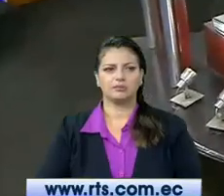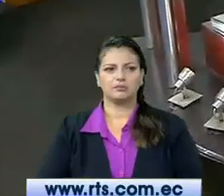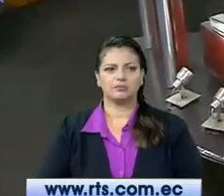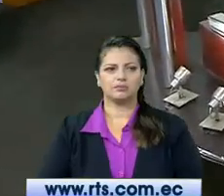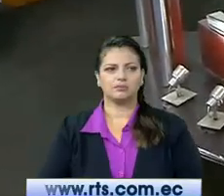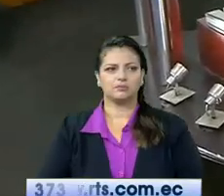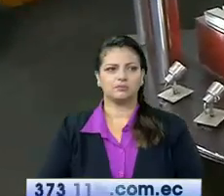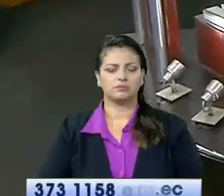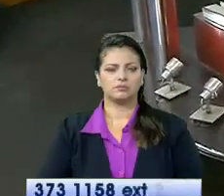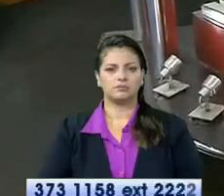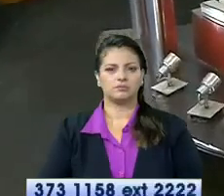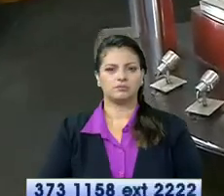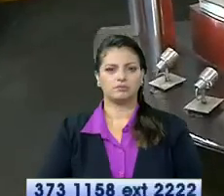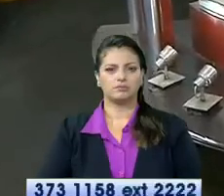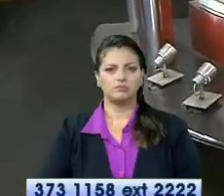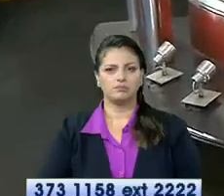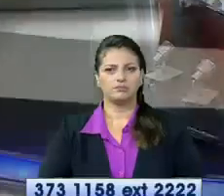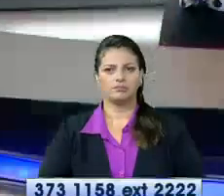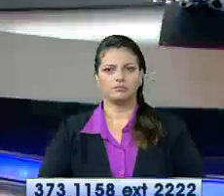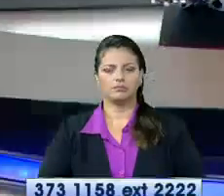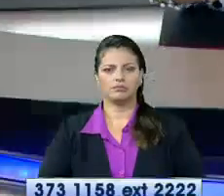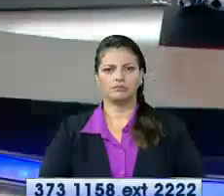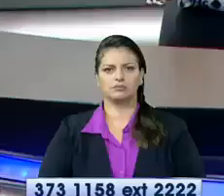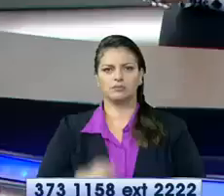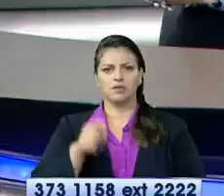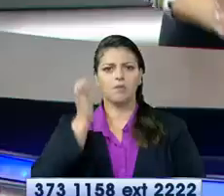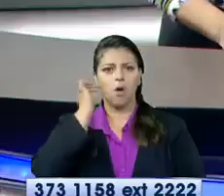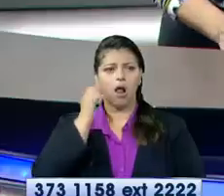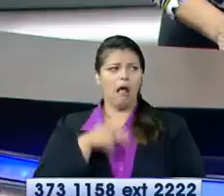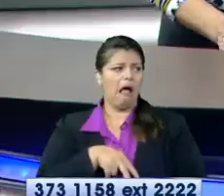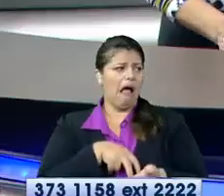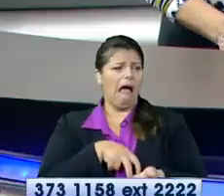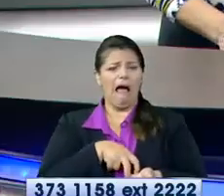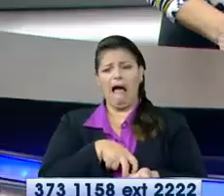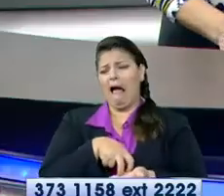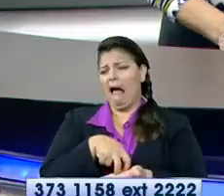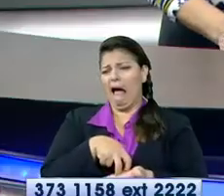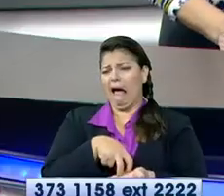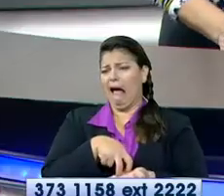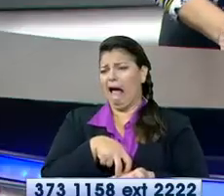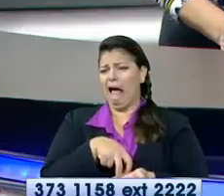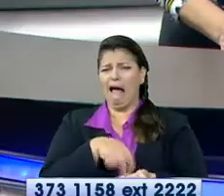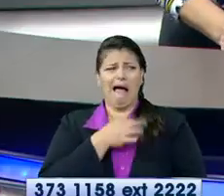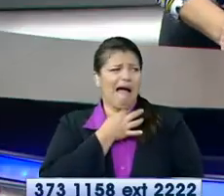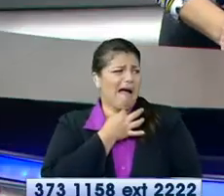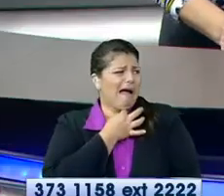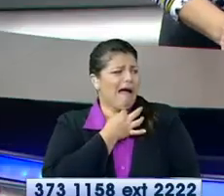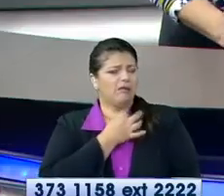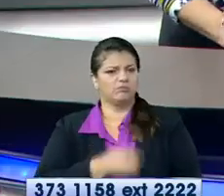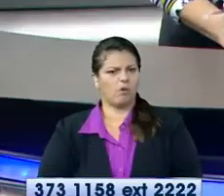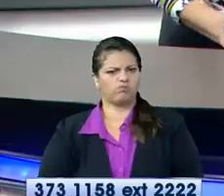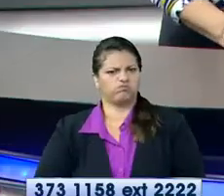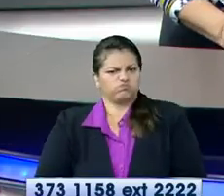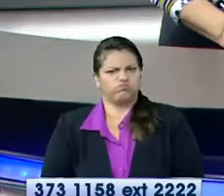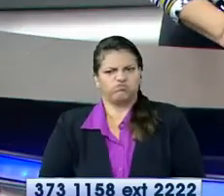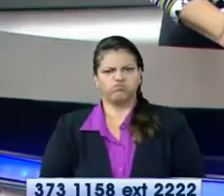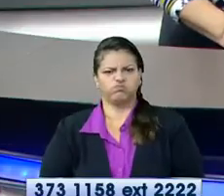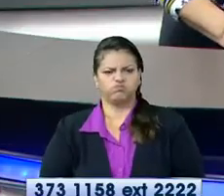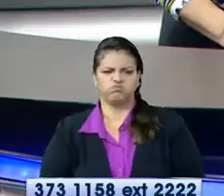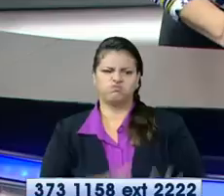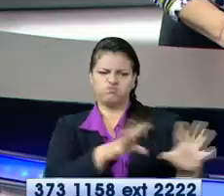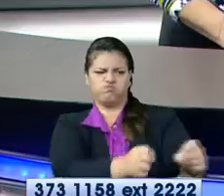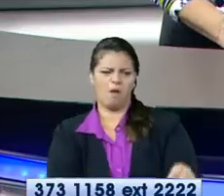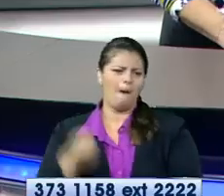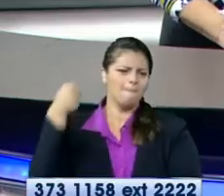Hugo, esto es lo que podría decirse una mujer con los pantalones bien puestos. Sí, no es lo recomendable y lo dable. Pudo haber llevado la